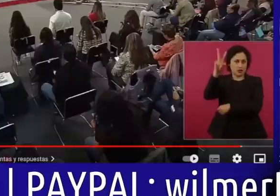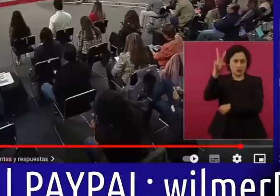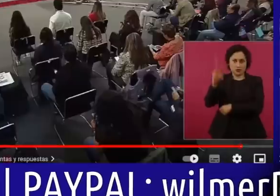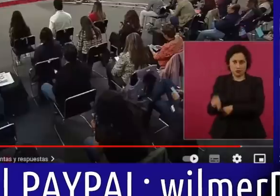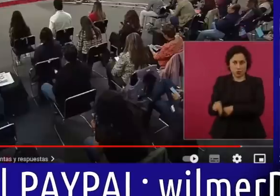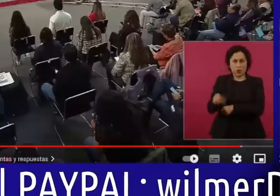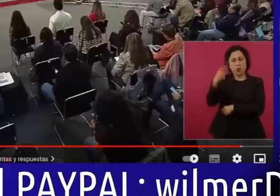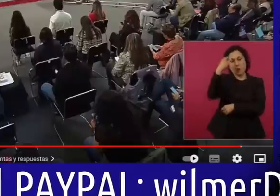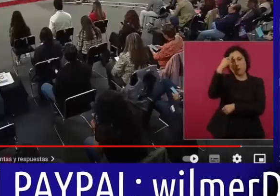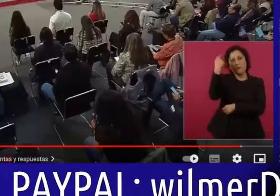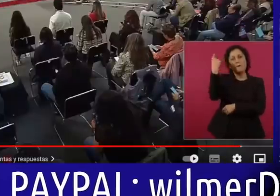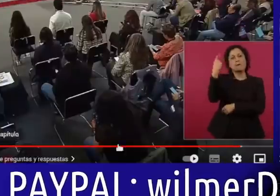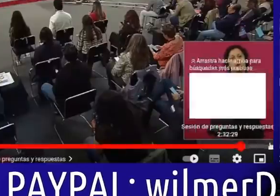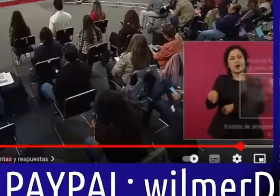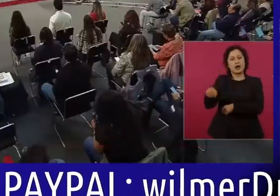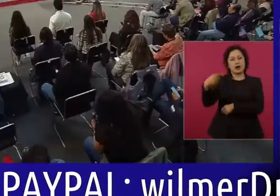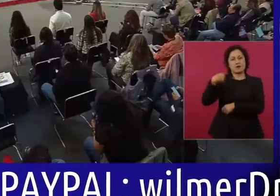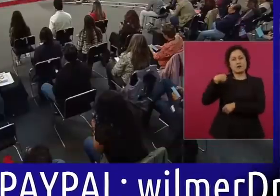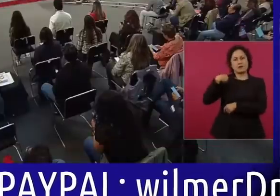desaforaran o que me quitaran,